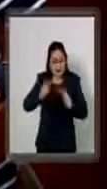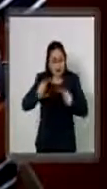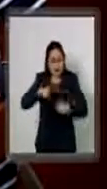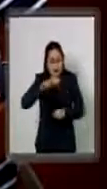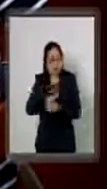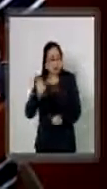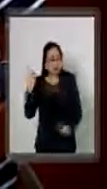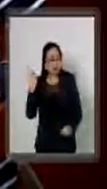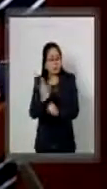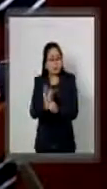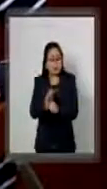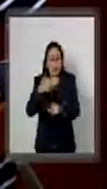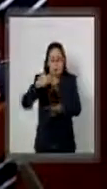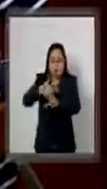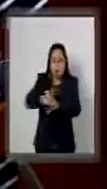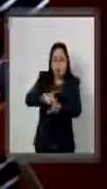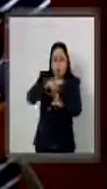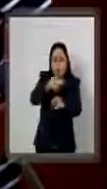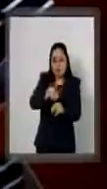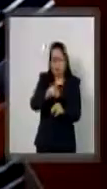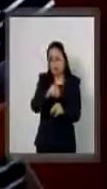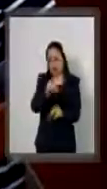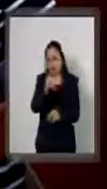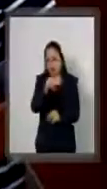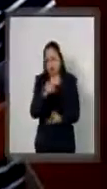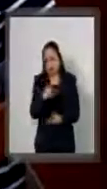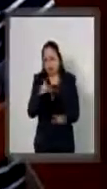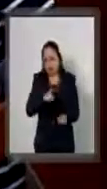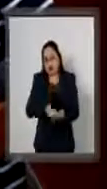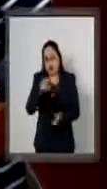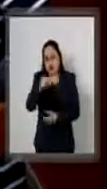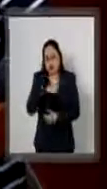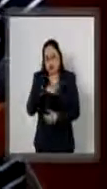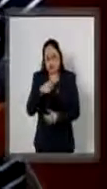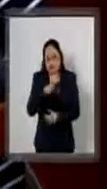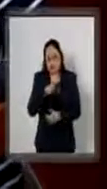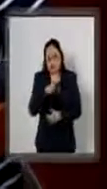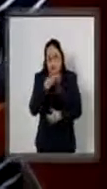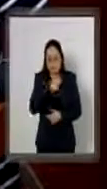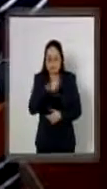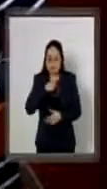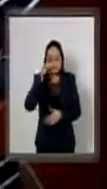violencia en formatos no legítimos.